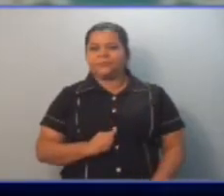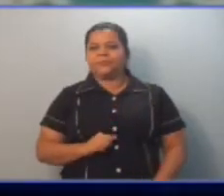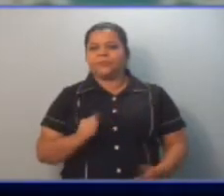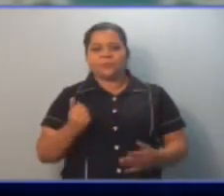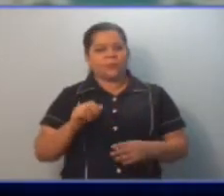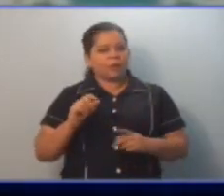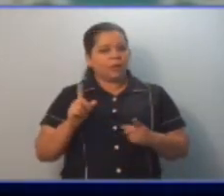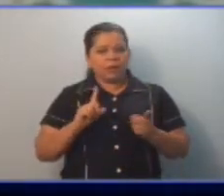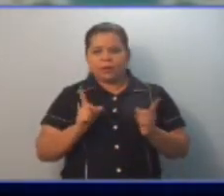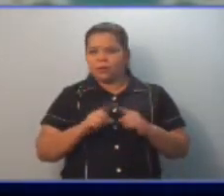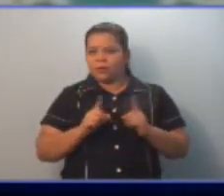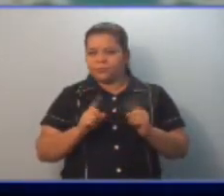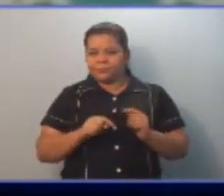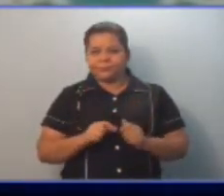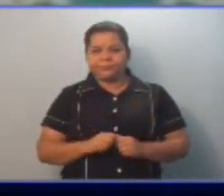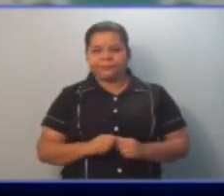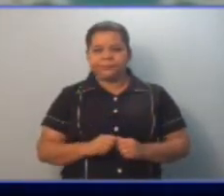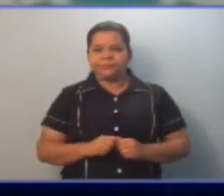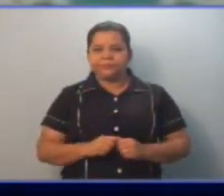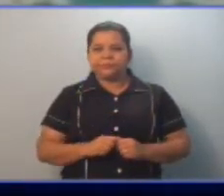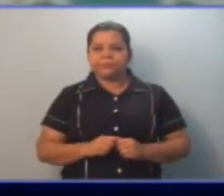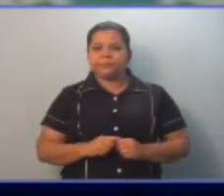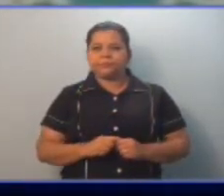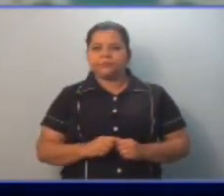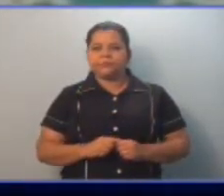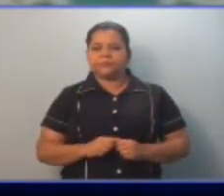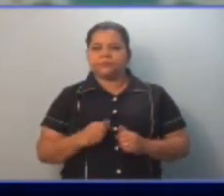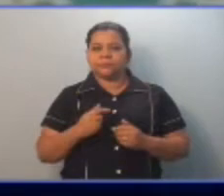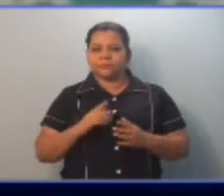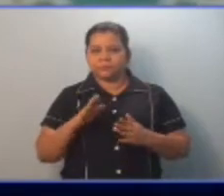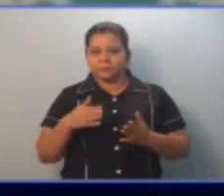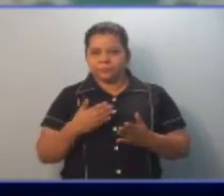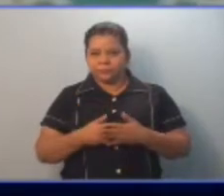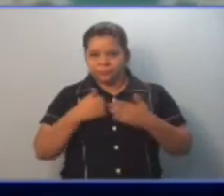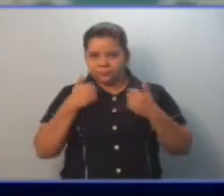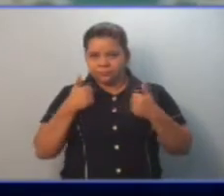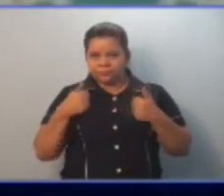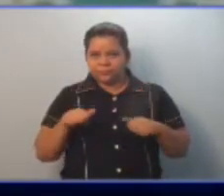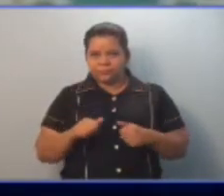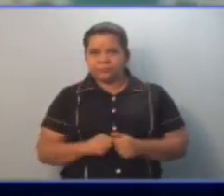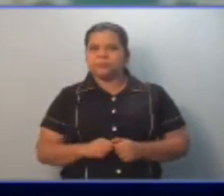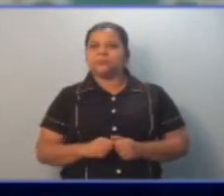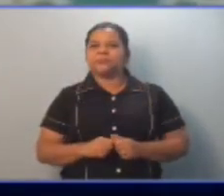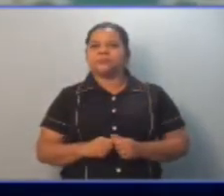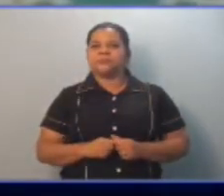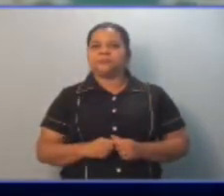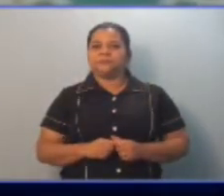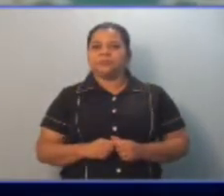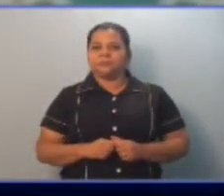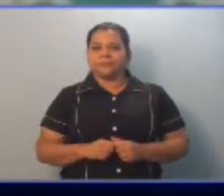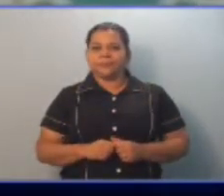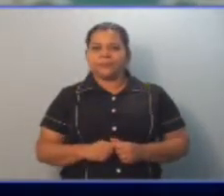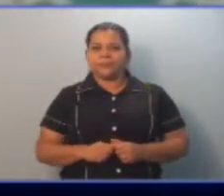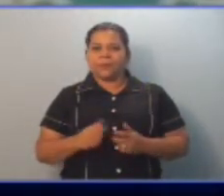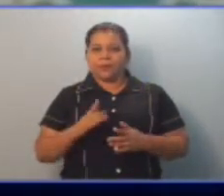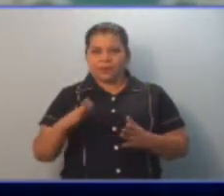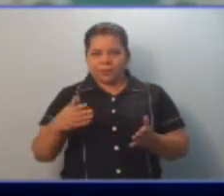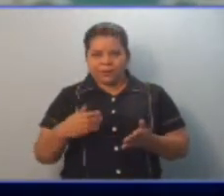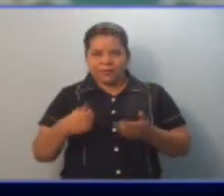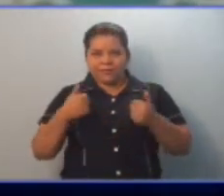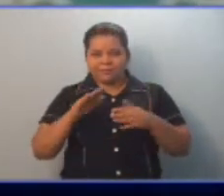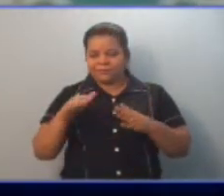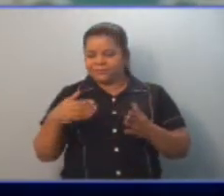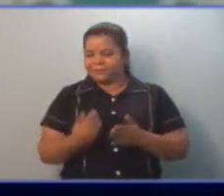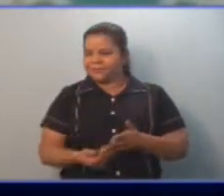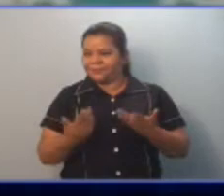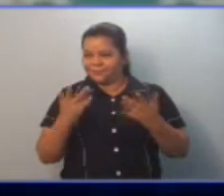irreparable. Por eso entendería yo de que en razón de ello es que se han priorizado en algunos